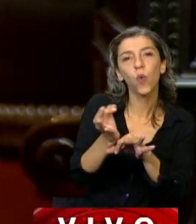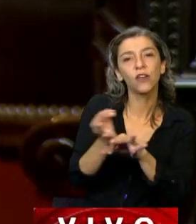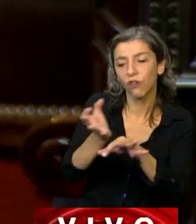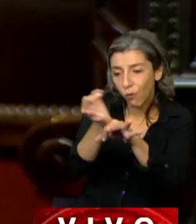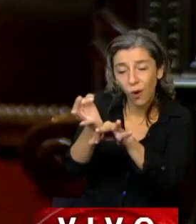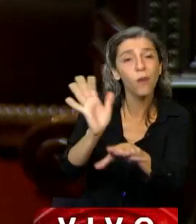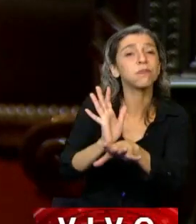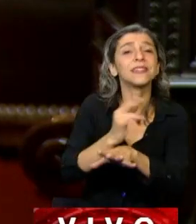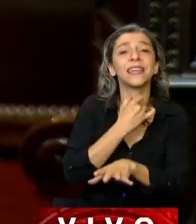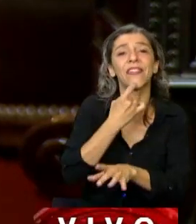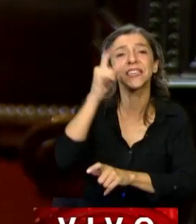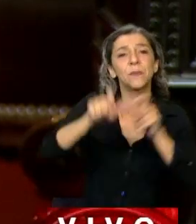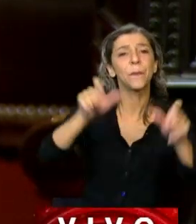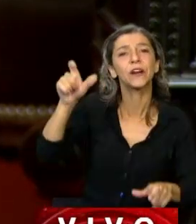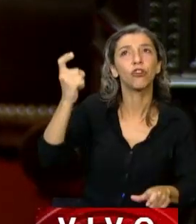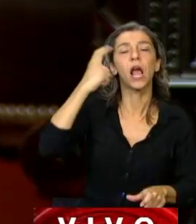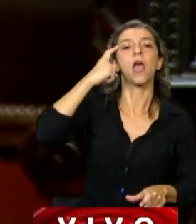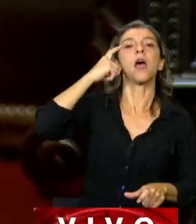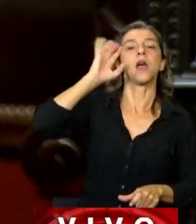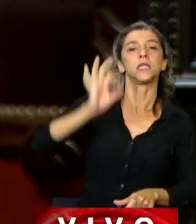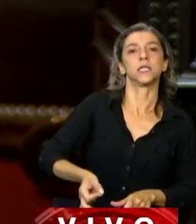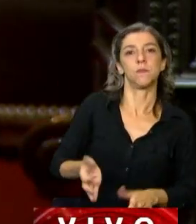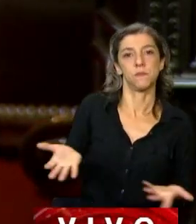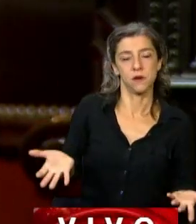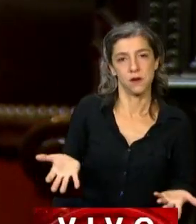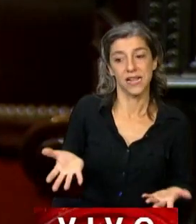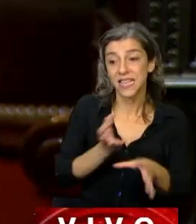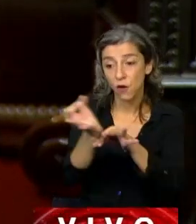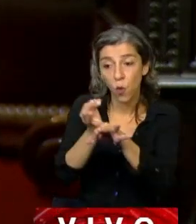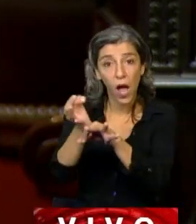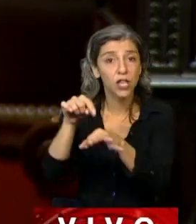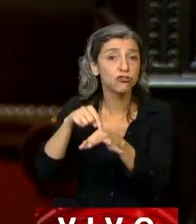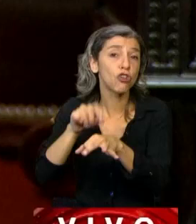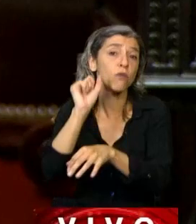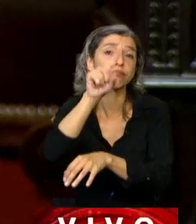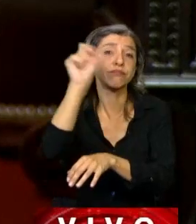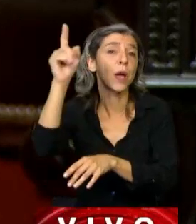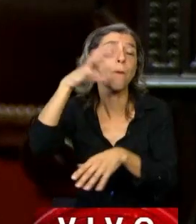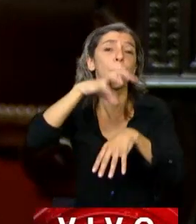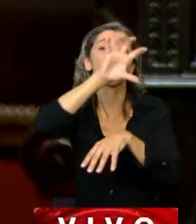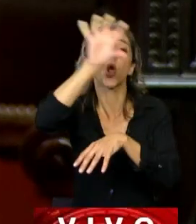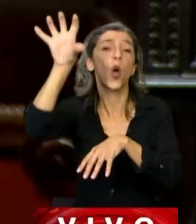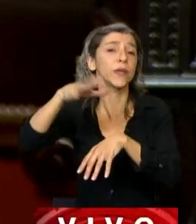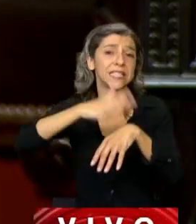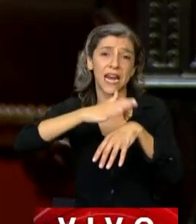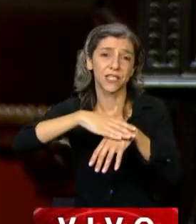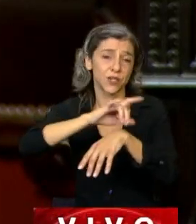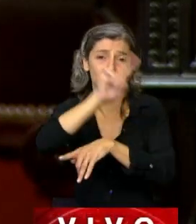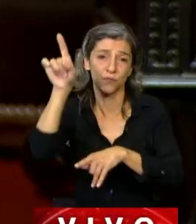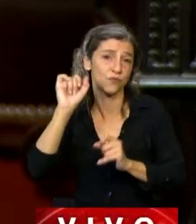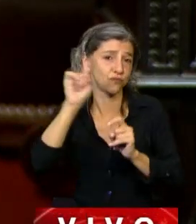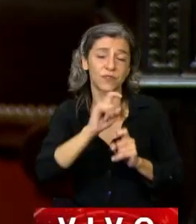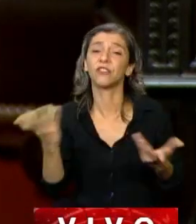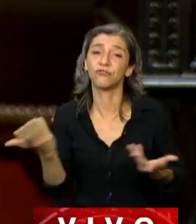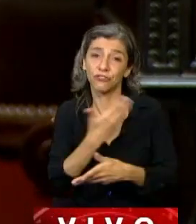concientizar. Estimados, la educación es competencia de las provincias. Por lo tanto, la gestión provincial tiene